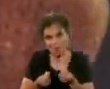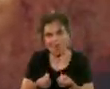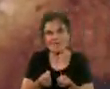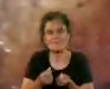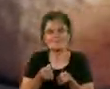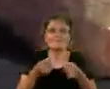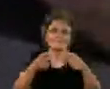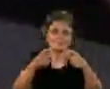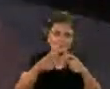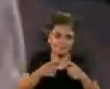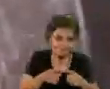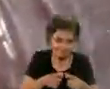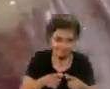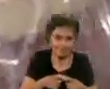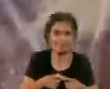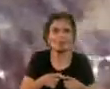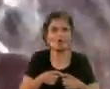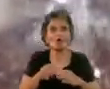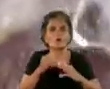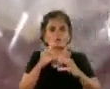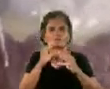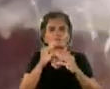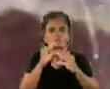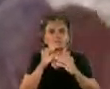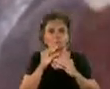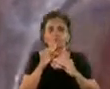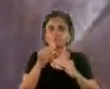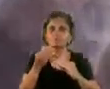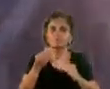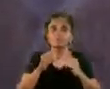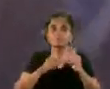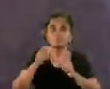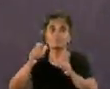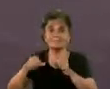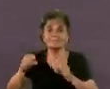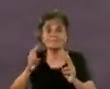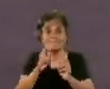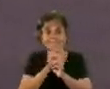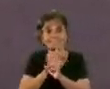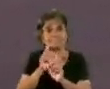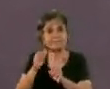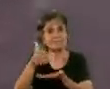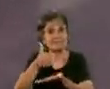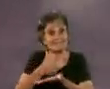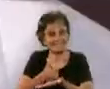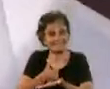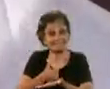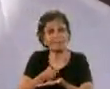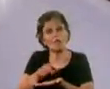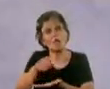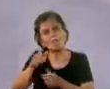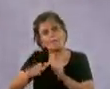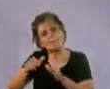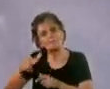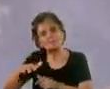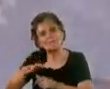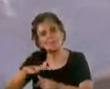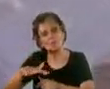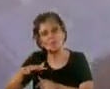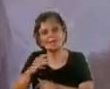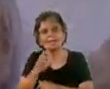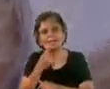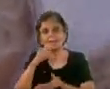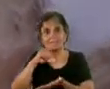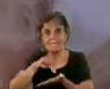unas hamburguesas, unos panchos, pochoclos también hay, así que la gente del Trapicha está presente aquí también. También tenemos la gente de la Municipalidad de San Luis,